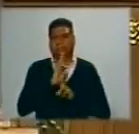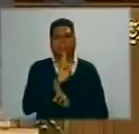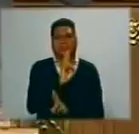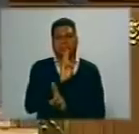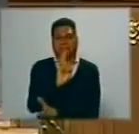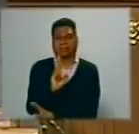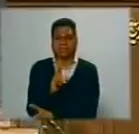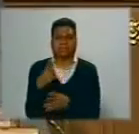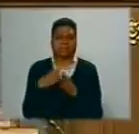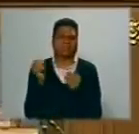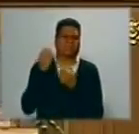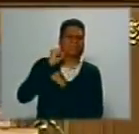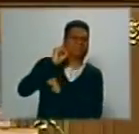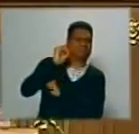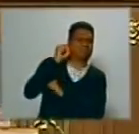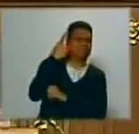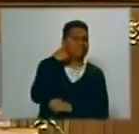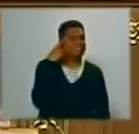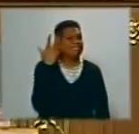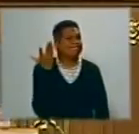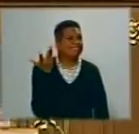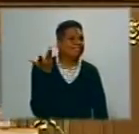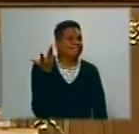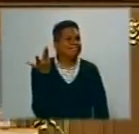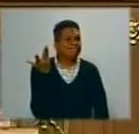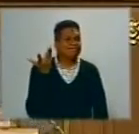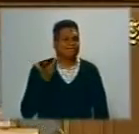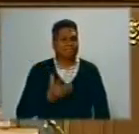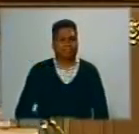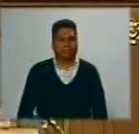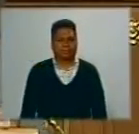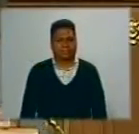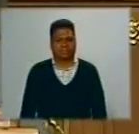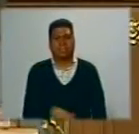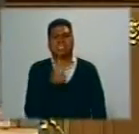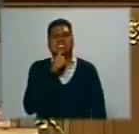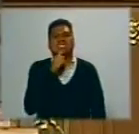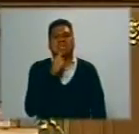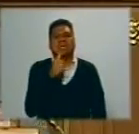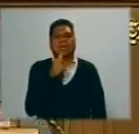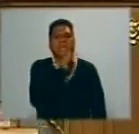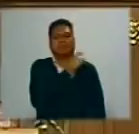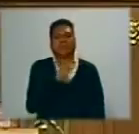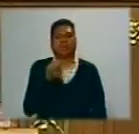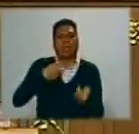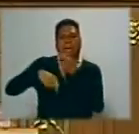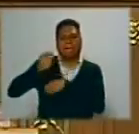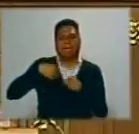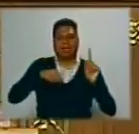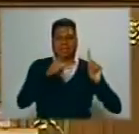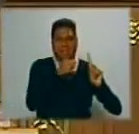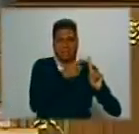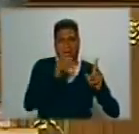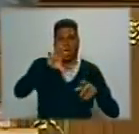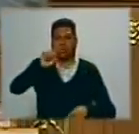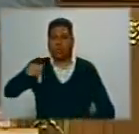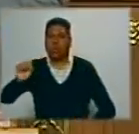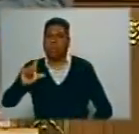de controversia entre quien vende y el